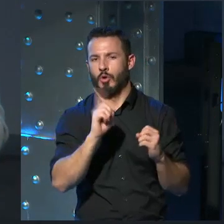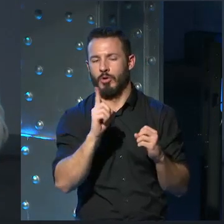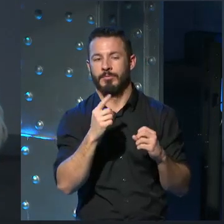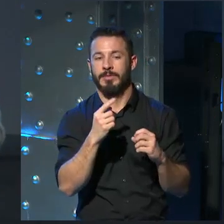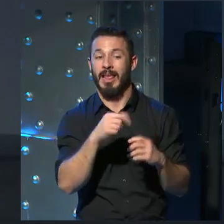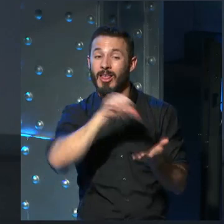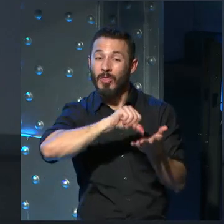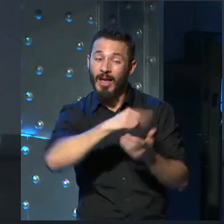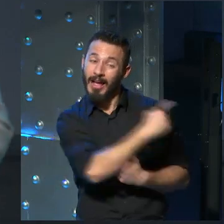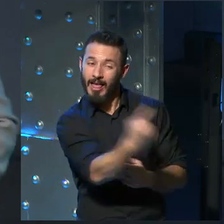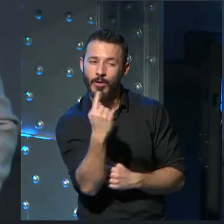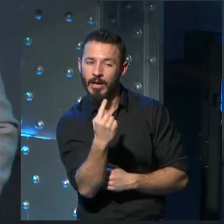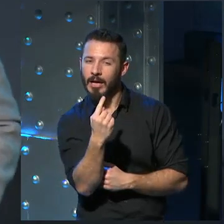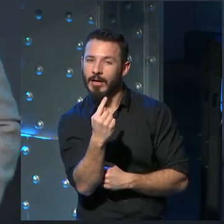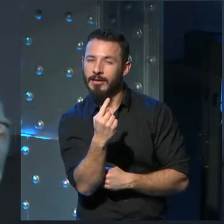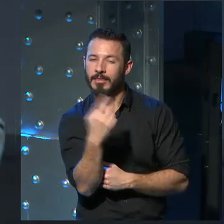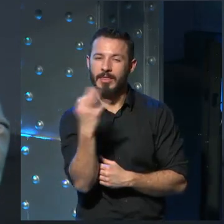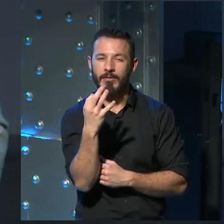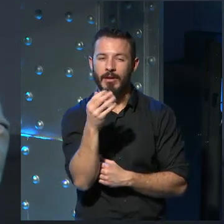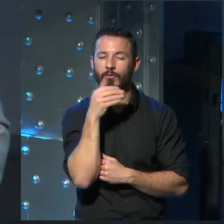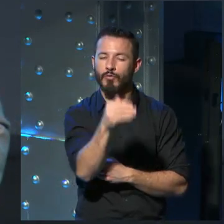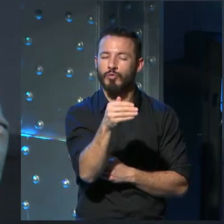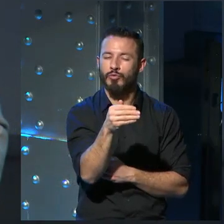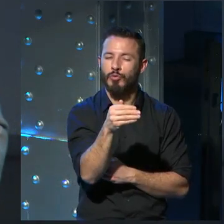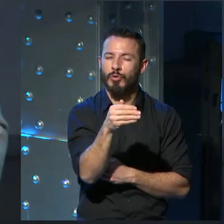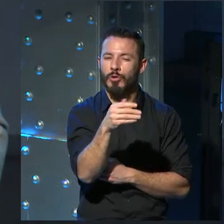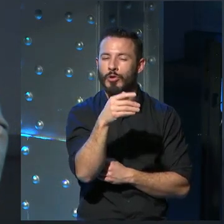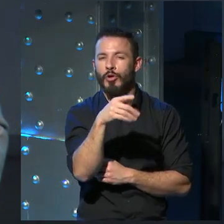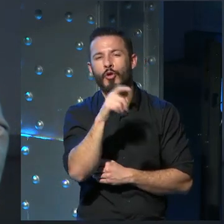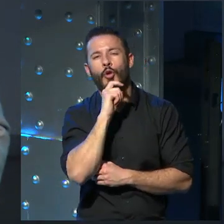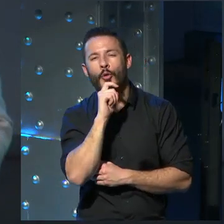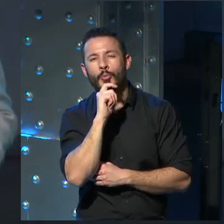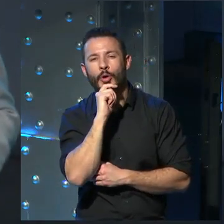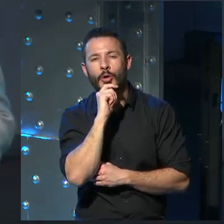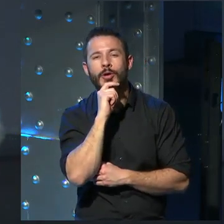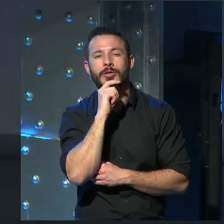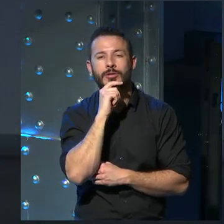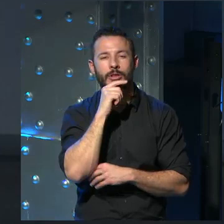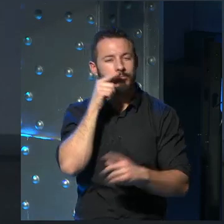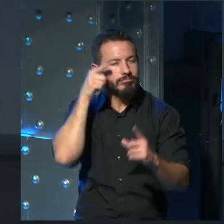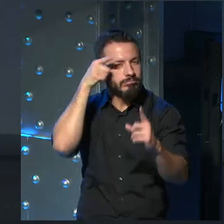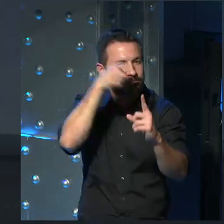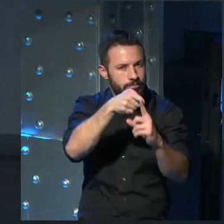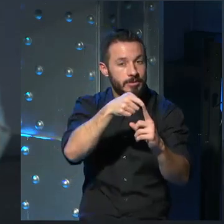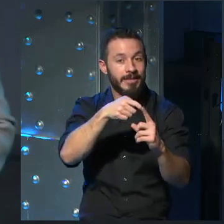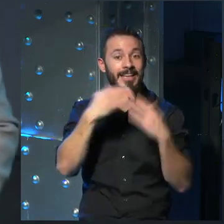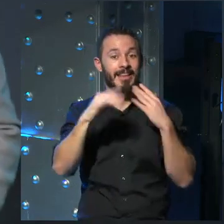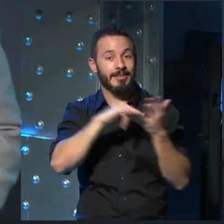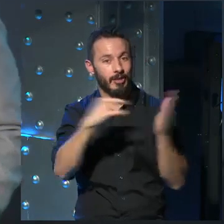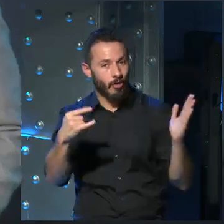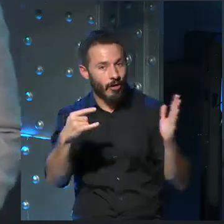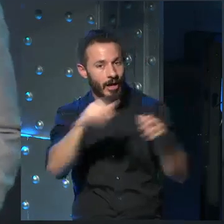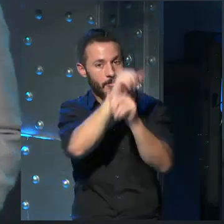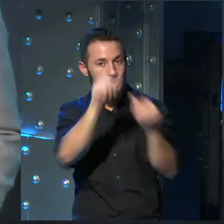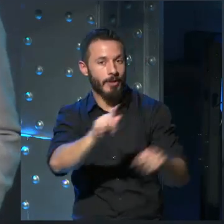tiene que saber qué quiere ser en el futuro y la tecnología tiene que ser el instrumento para poder llegar a ese modelo de